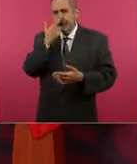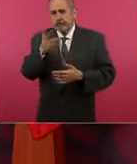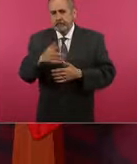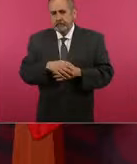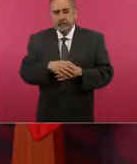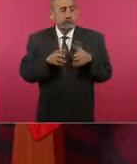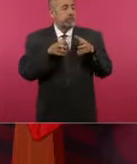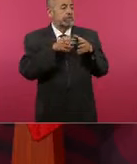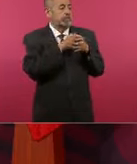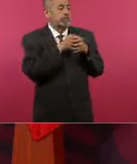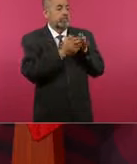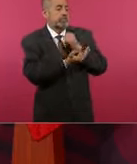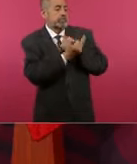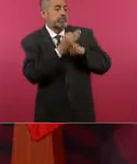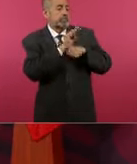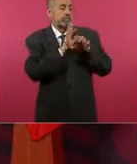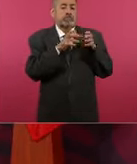los de arriba,